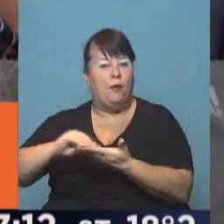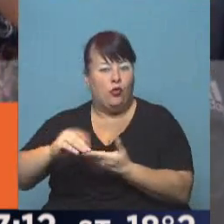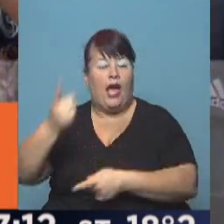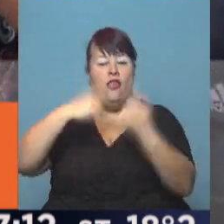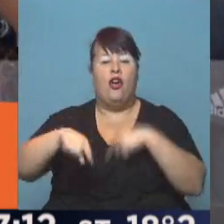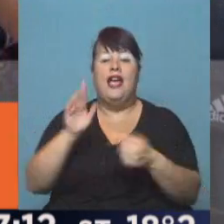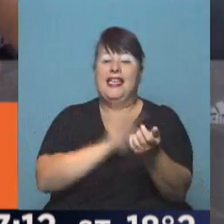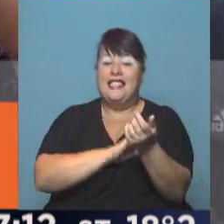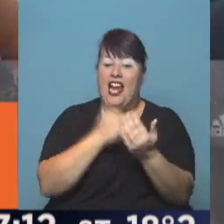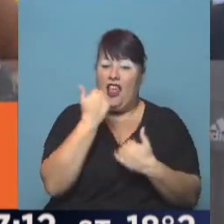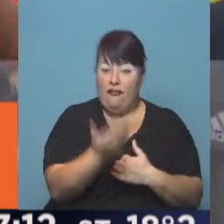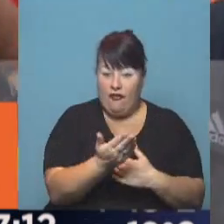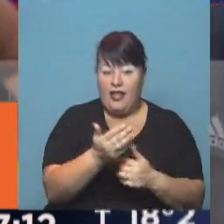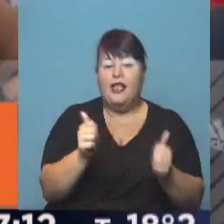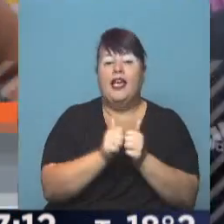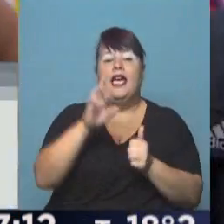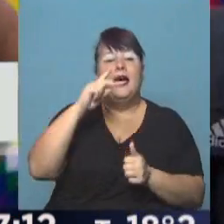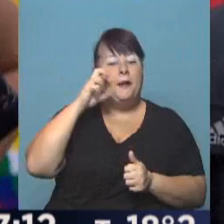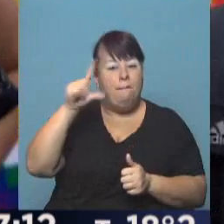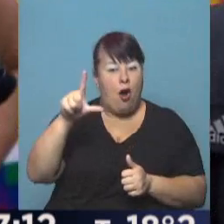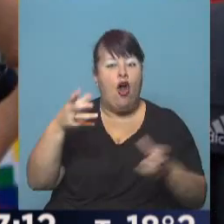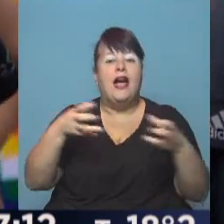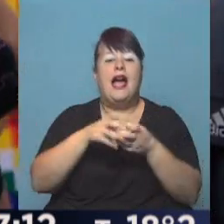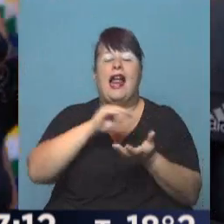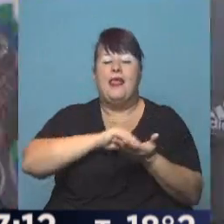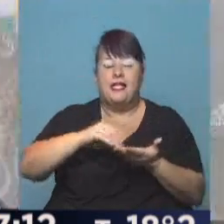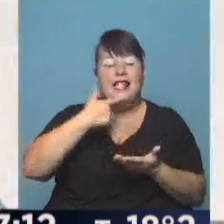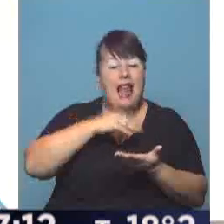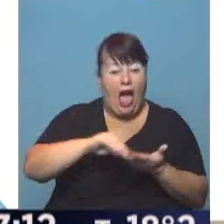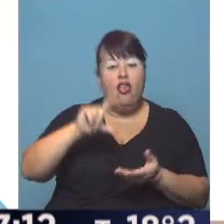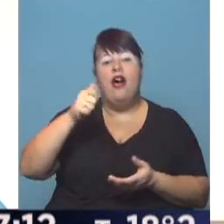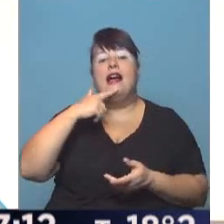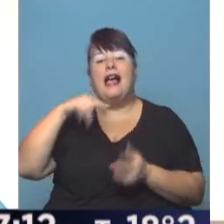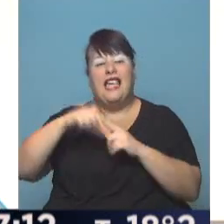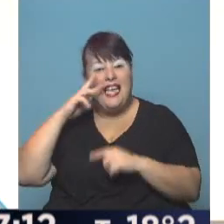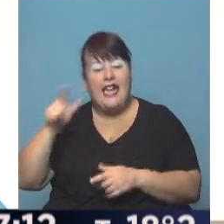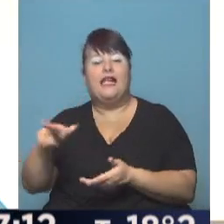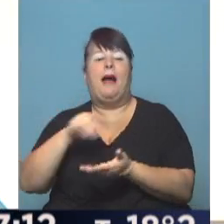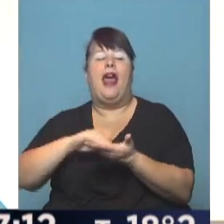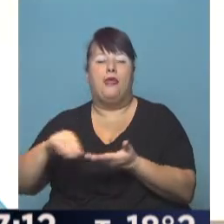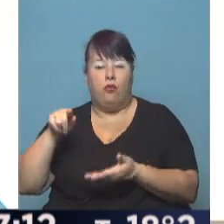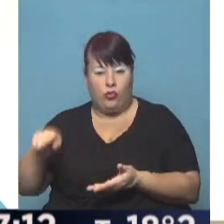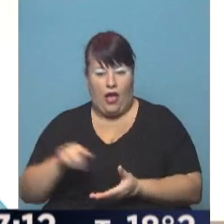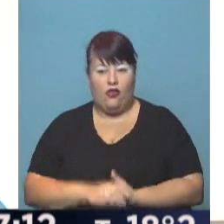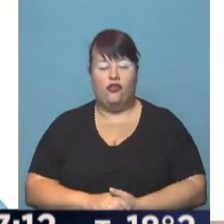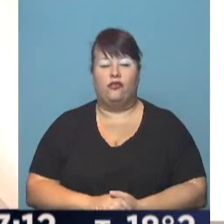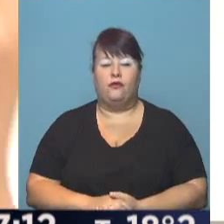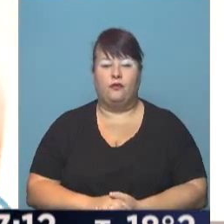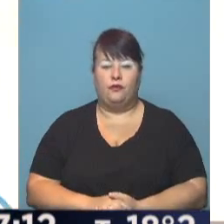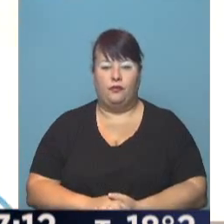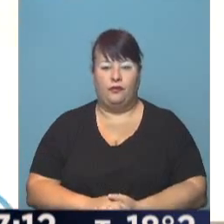mientras que izquierda al frente va con vilma ripoll para la cámara alta y manuela castañeyra para el recinto de diputados